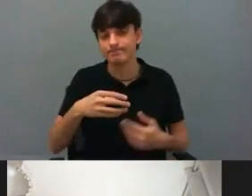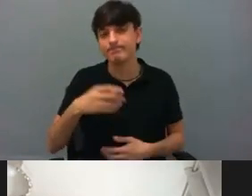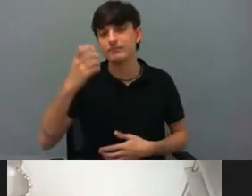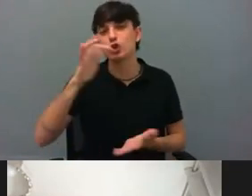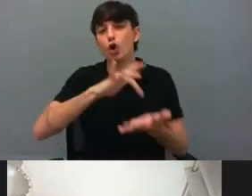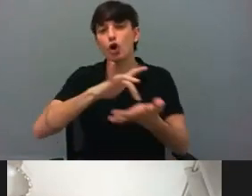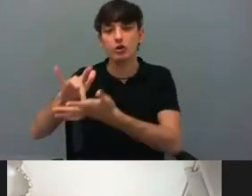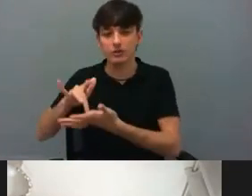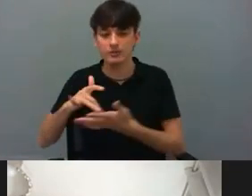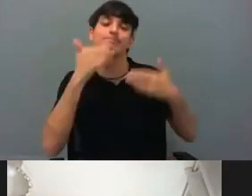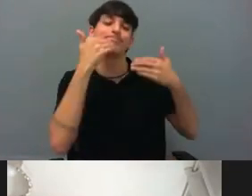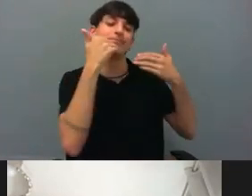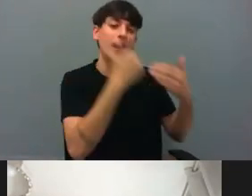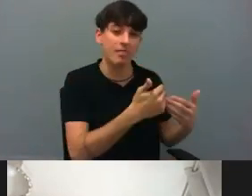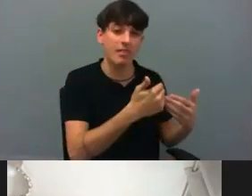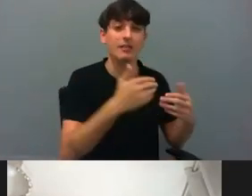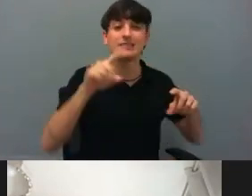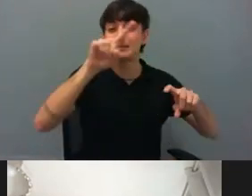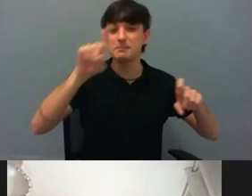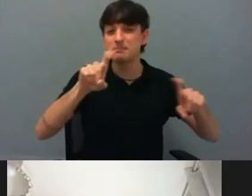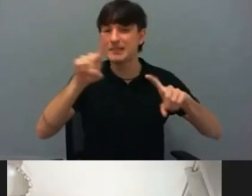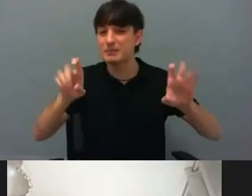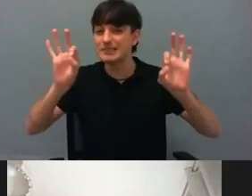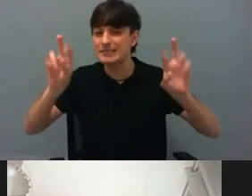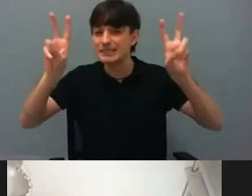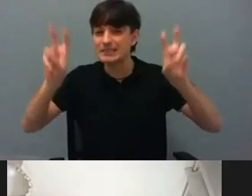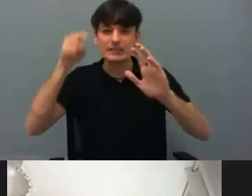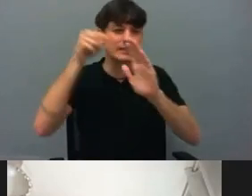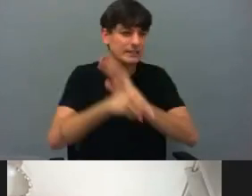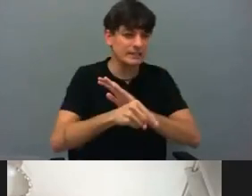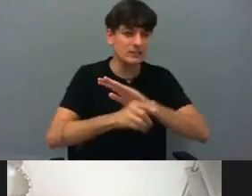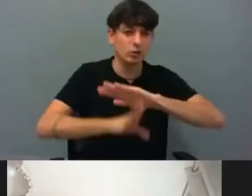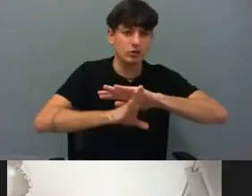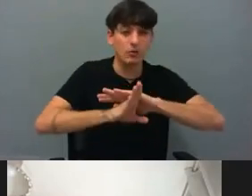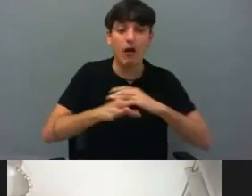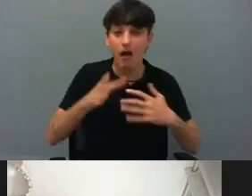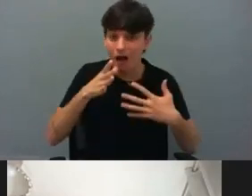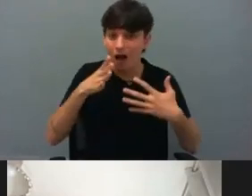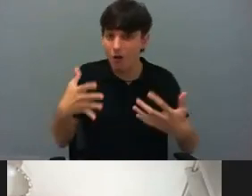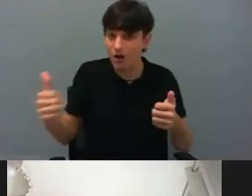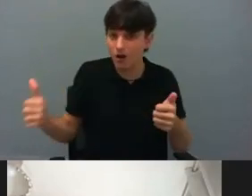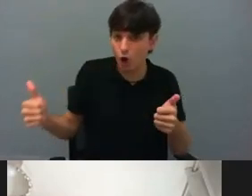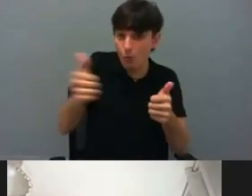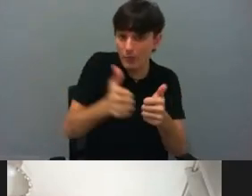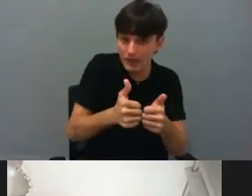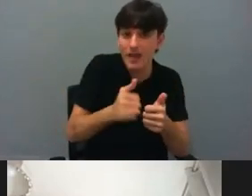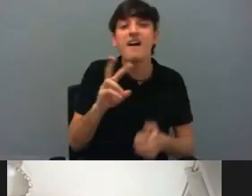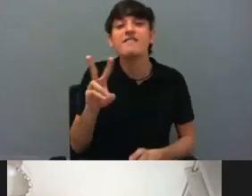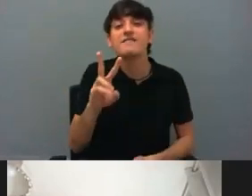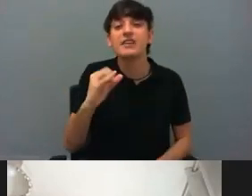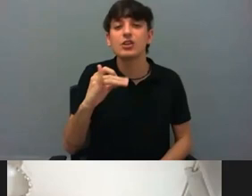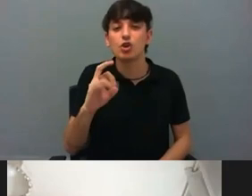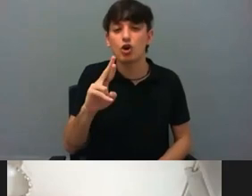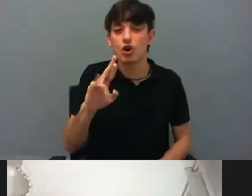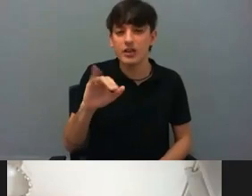seguir profundizando en estas cuestiones. Y ahora nos acompaña Victoria Torrero García, que tiene,